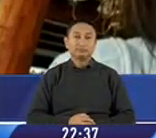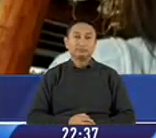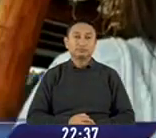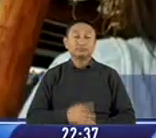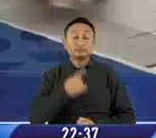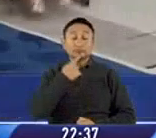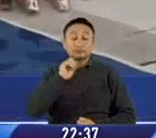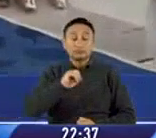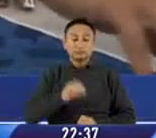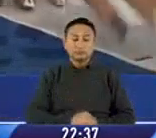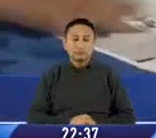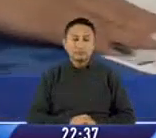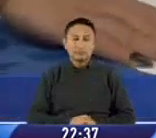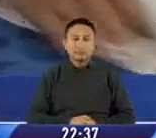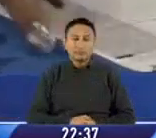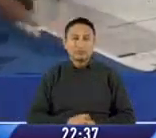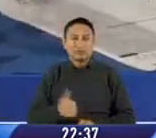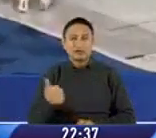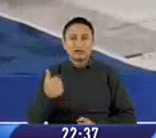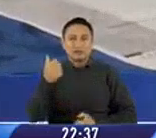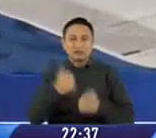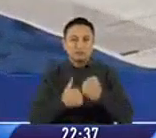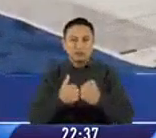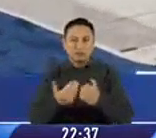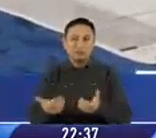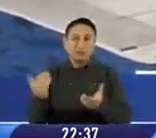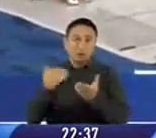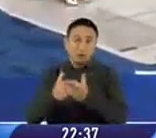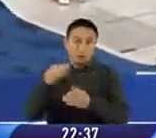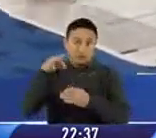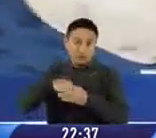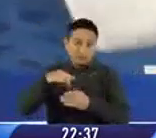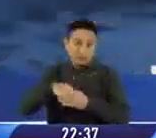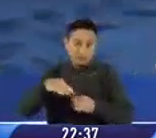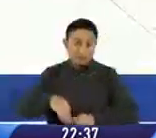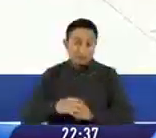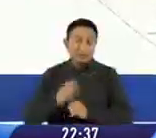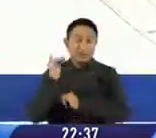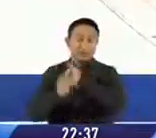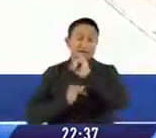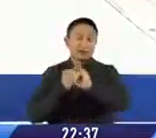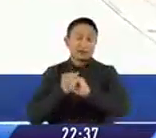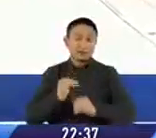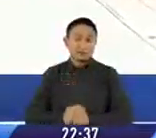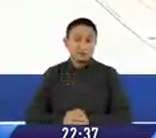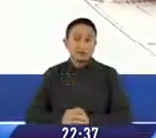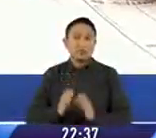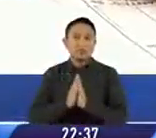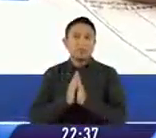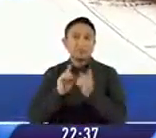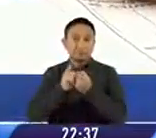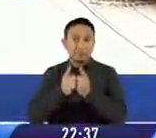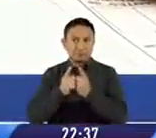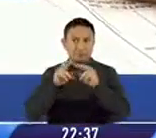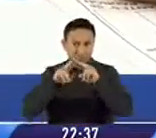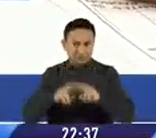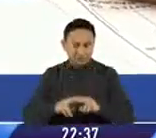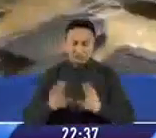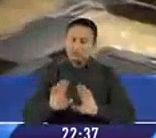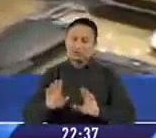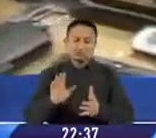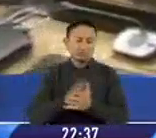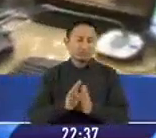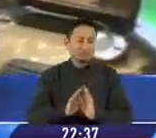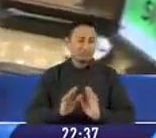que pese a considerarse afectados por la repetición de las elecciones para asambleístas en el exterior, no presentarán ningún recurso que retrase más